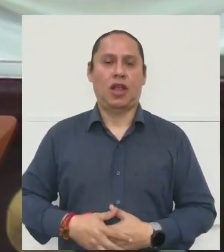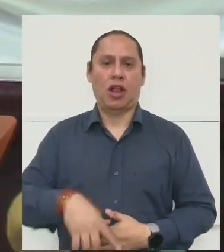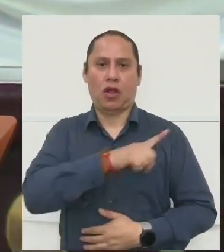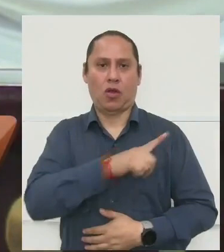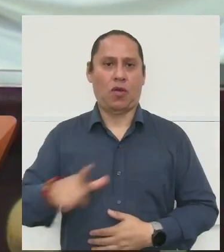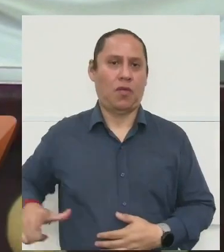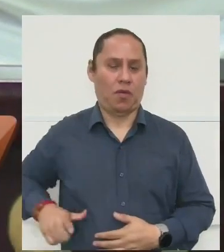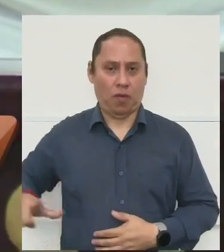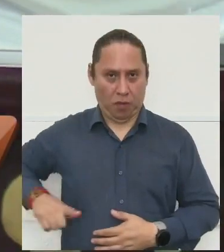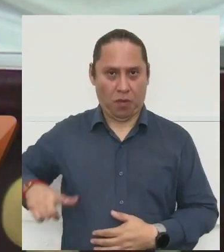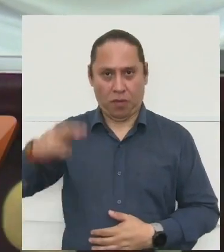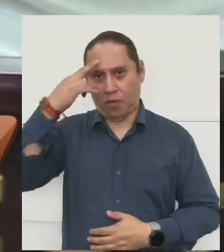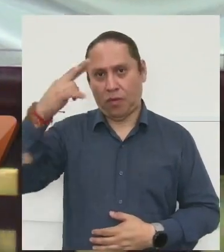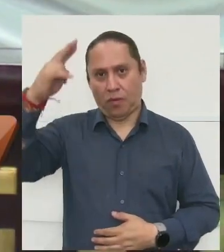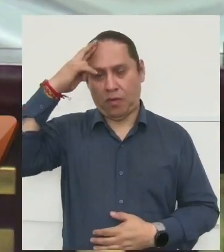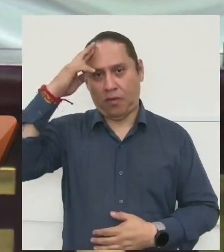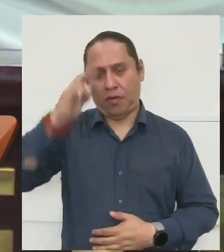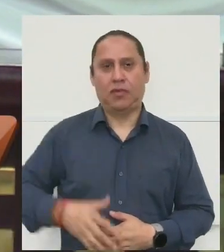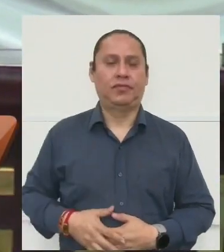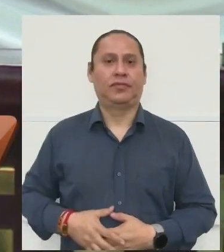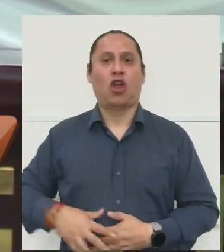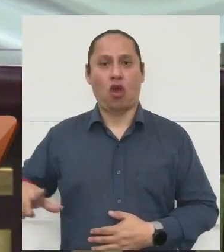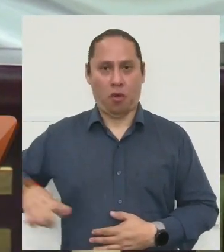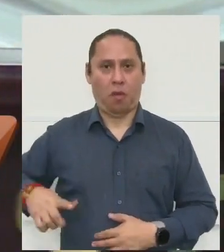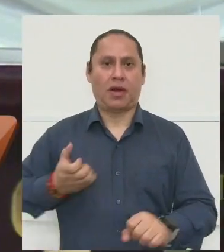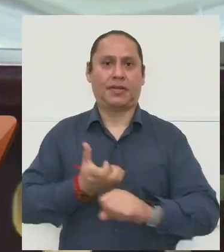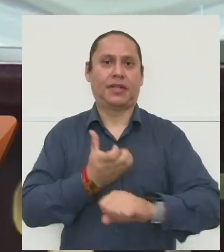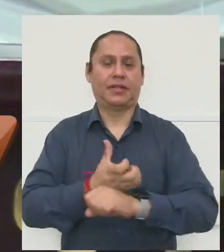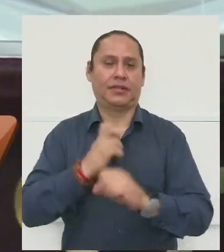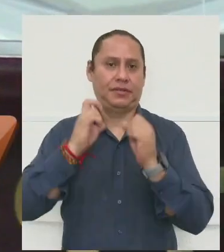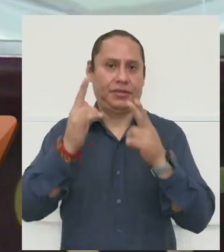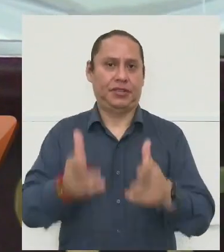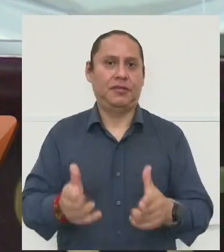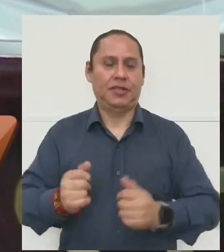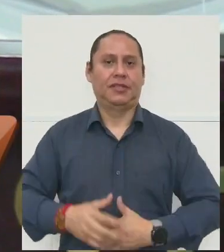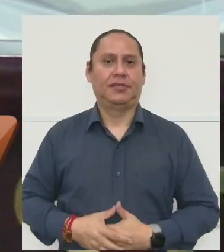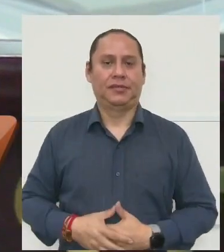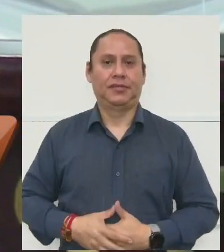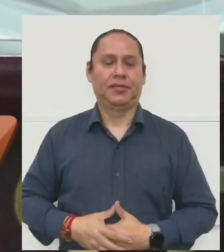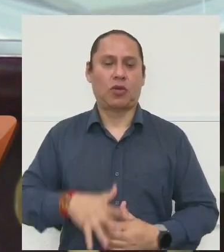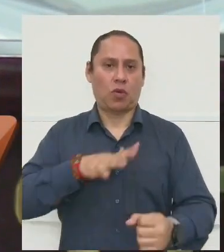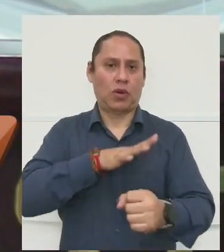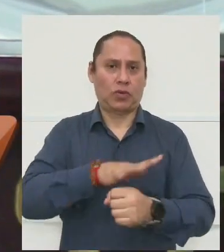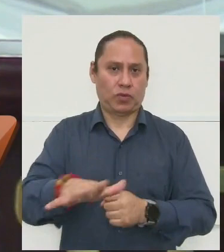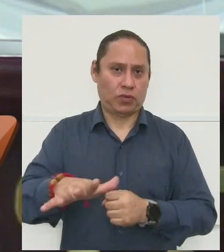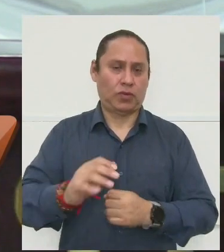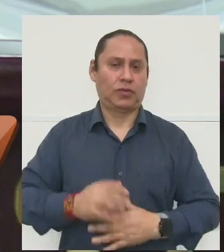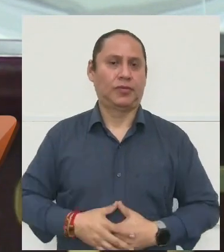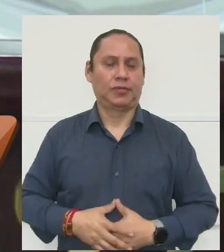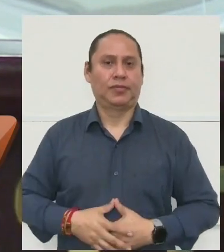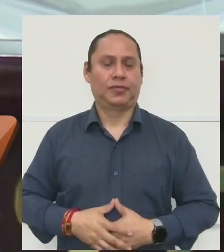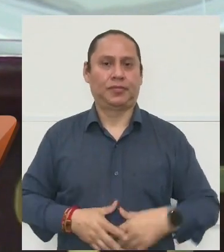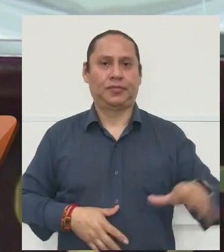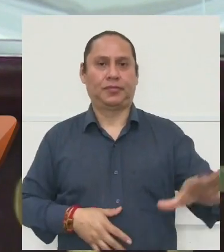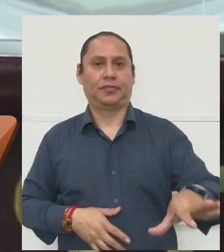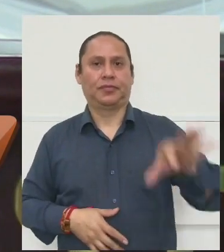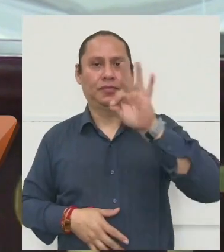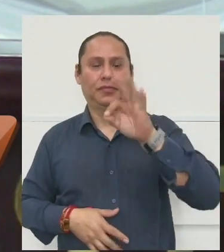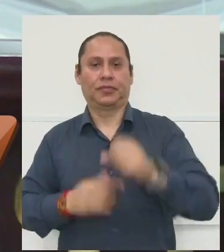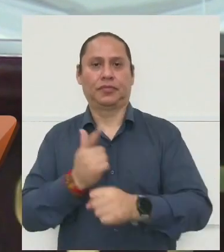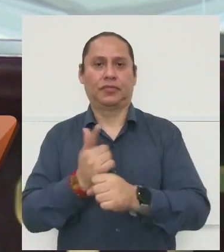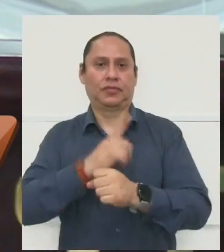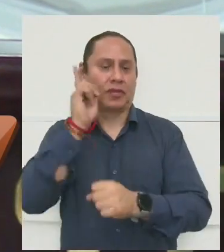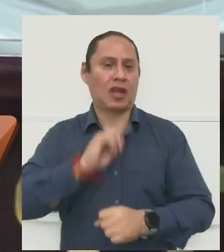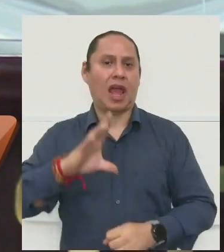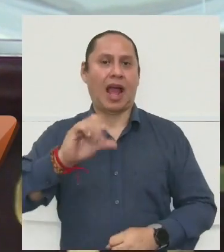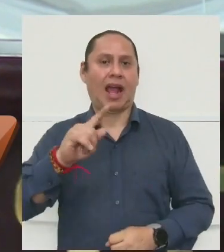Escandón cadenas gobernador constitucional del estado de Chiapas por medio del cual nombró a la licenciada